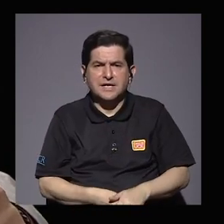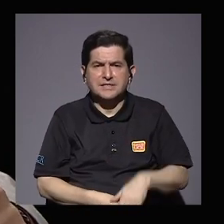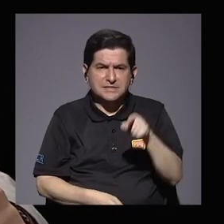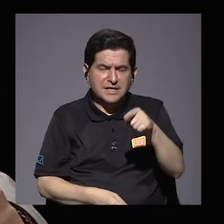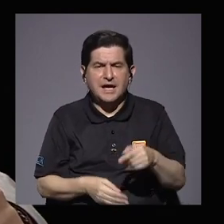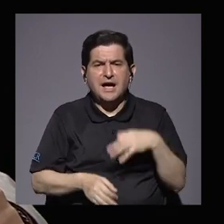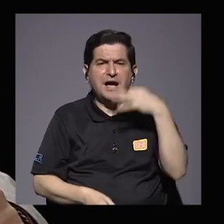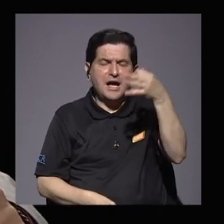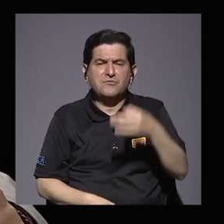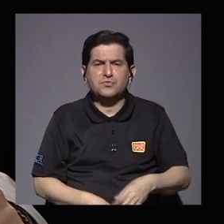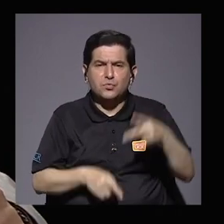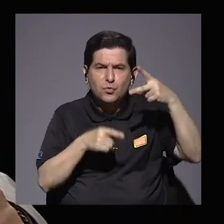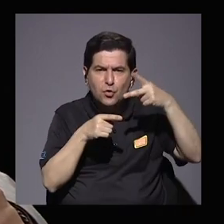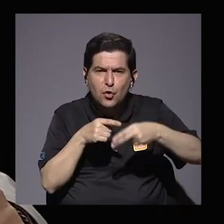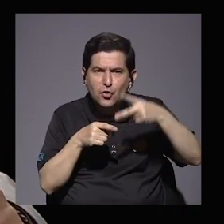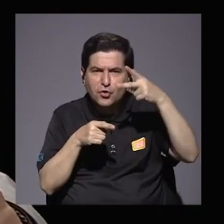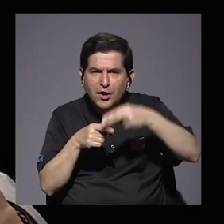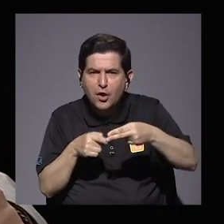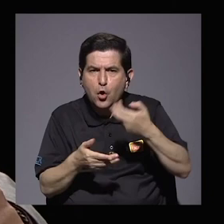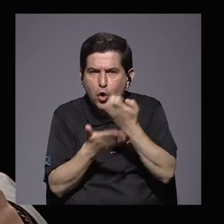recortes en el futuro.